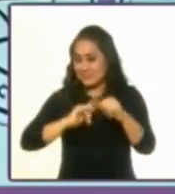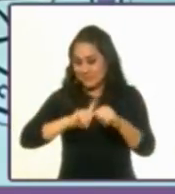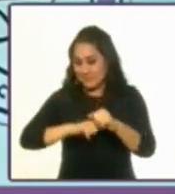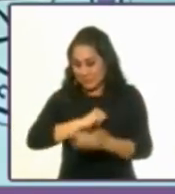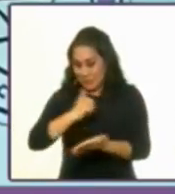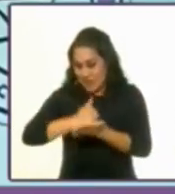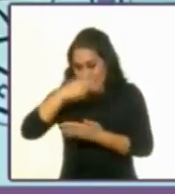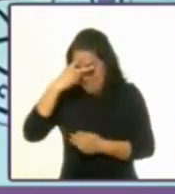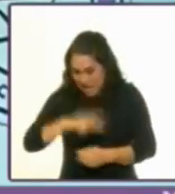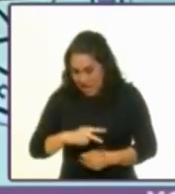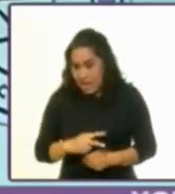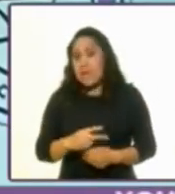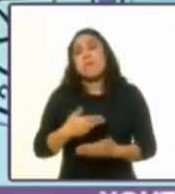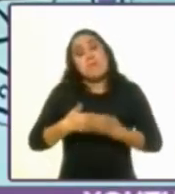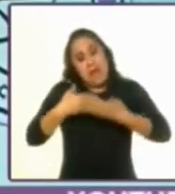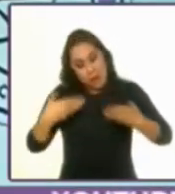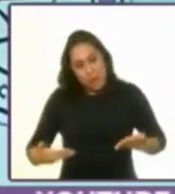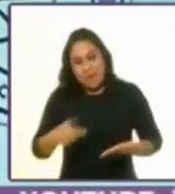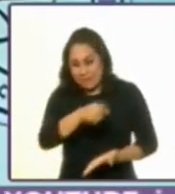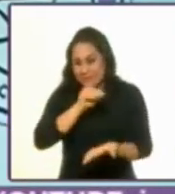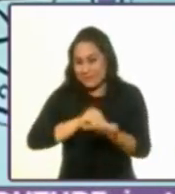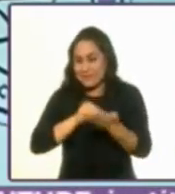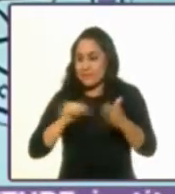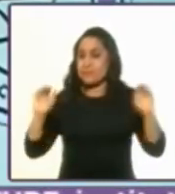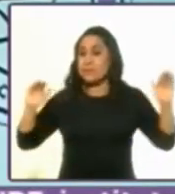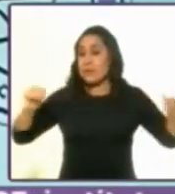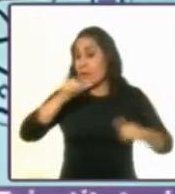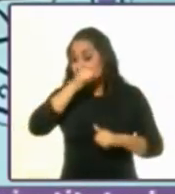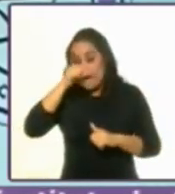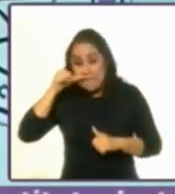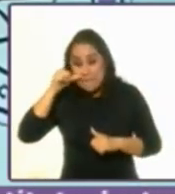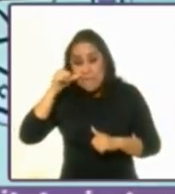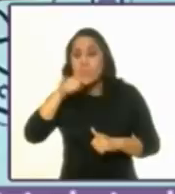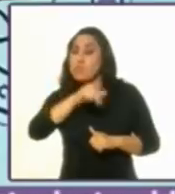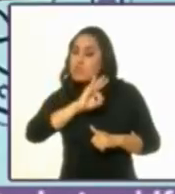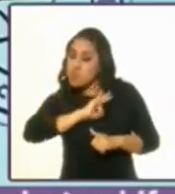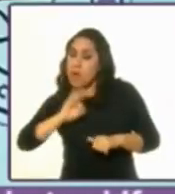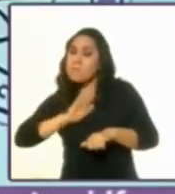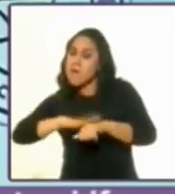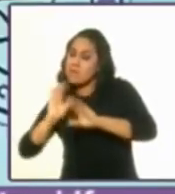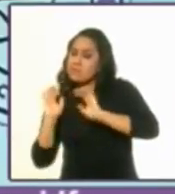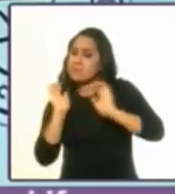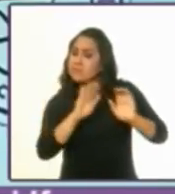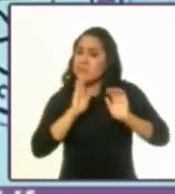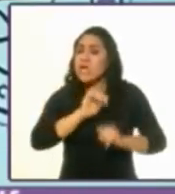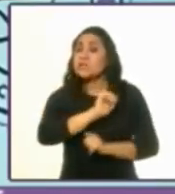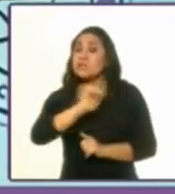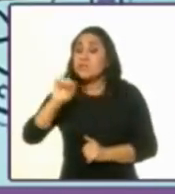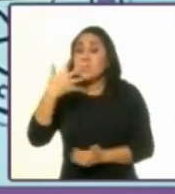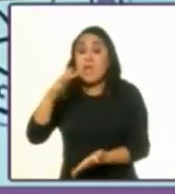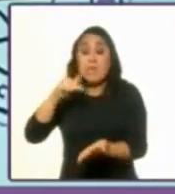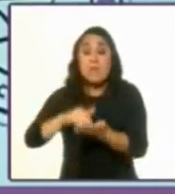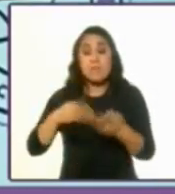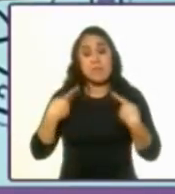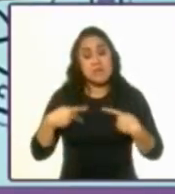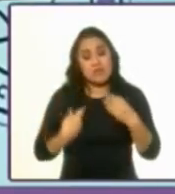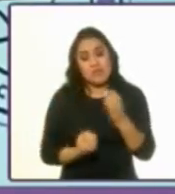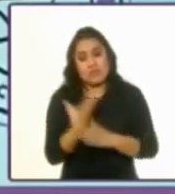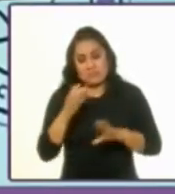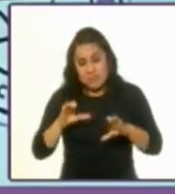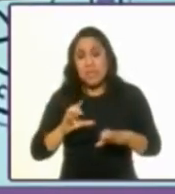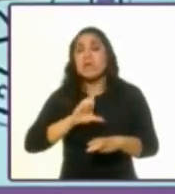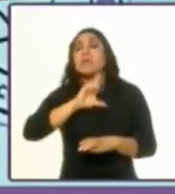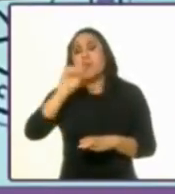actual aeropuerto benito juárez se van a generar otros 600 10.000 voy a construir 100